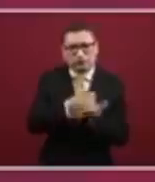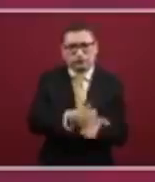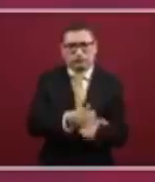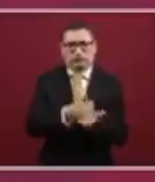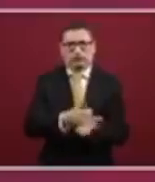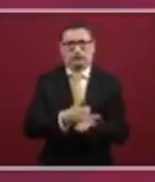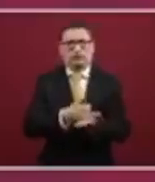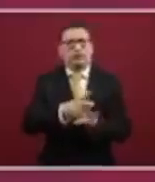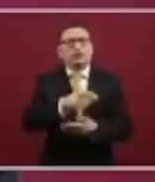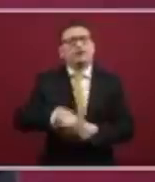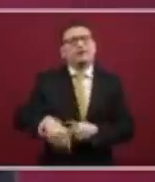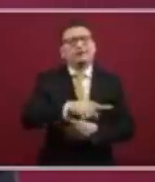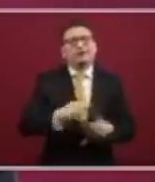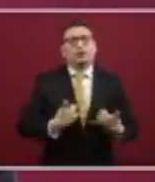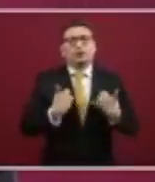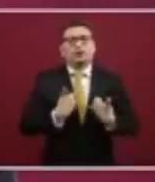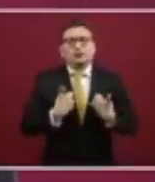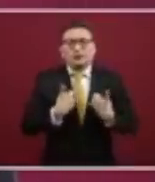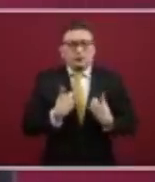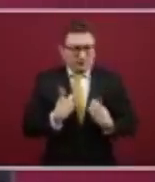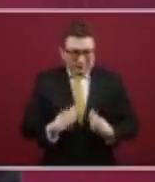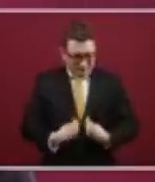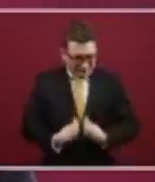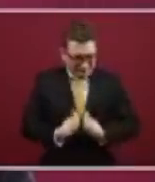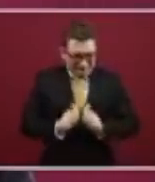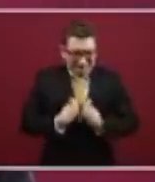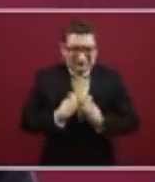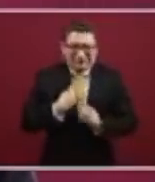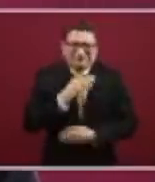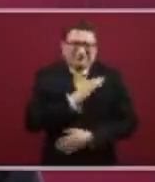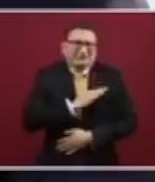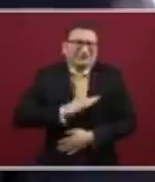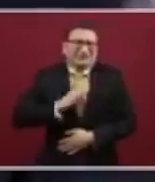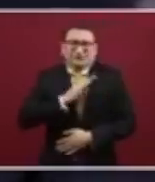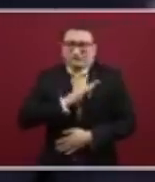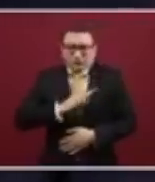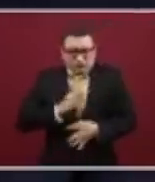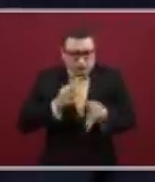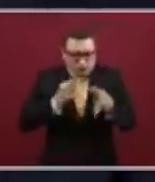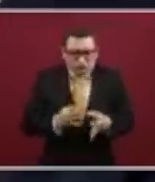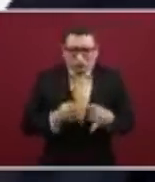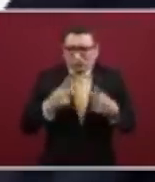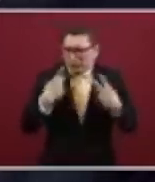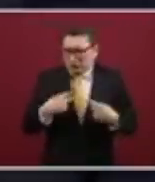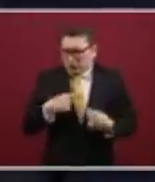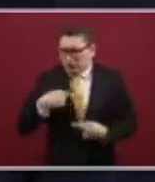una vida feliz y humana. Ese es el propósito. Y